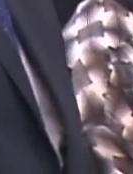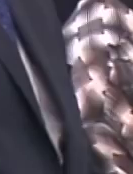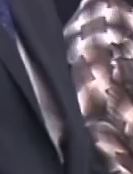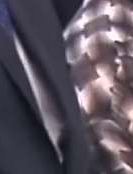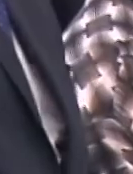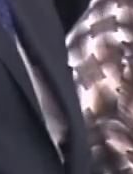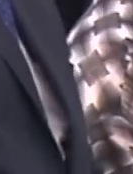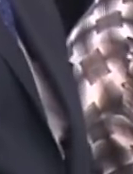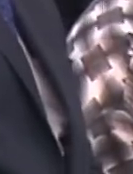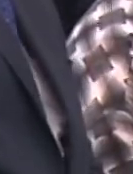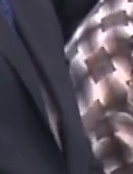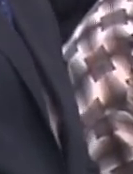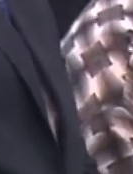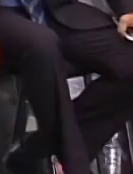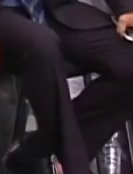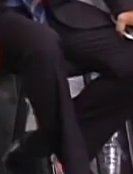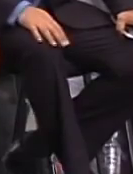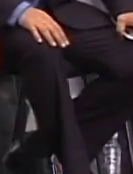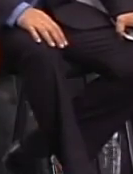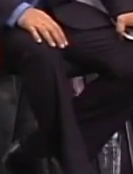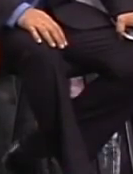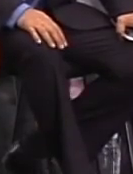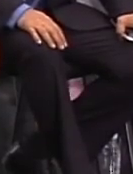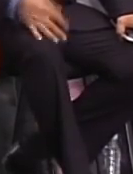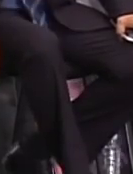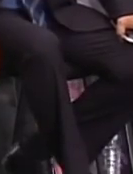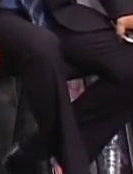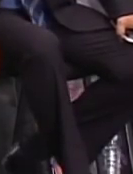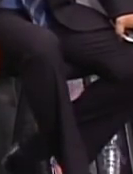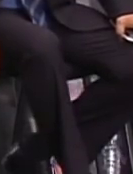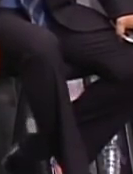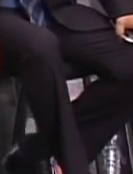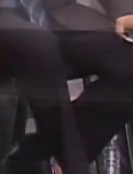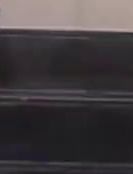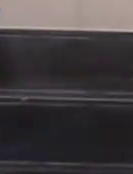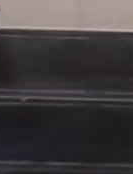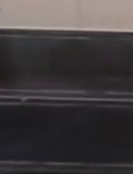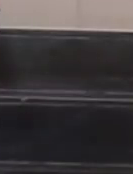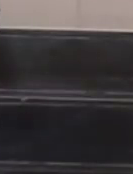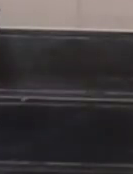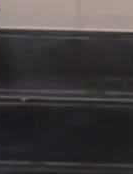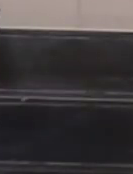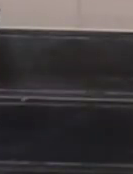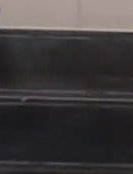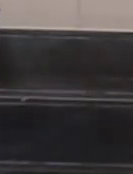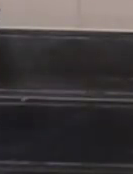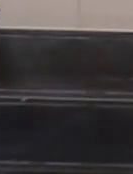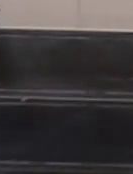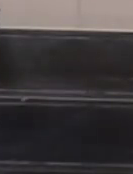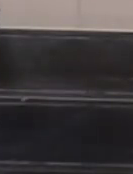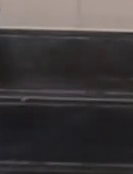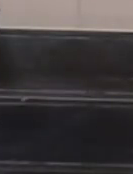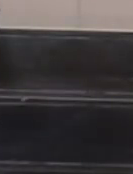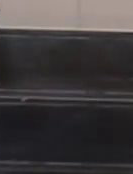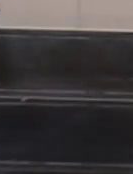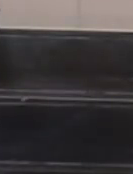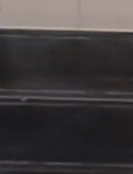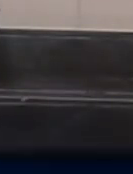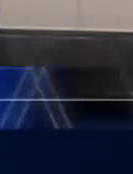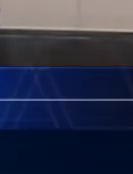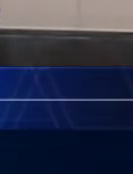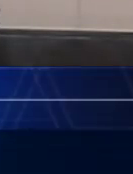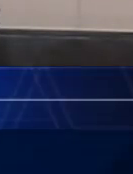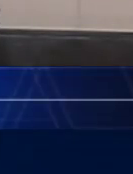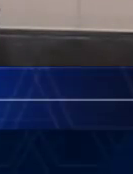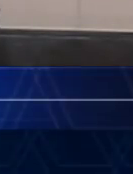ataque diplomático, político, económico, financiero y de amenaza permanente. Yo lo siento así. Cada vez que